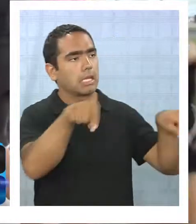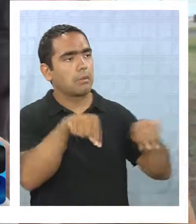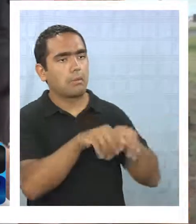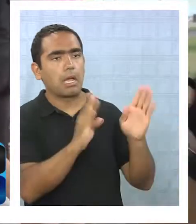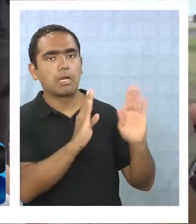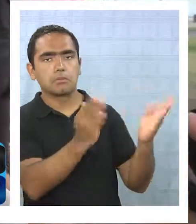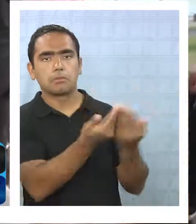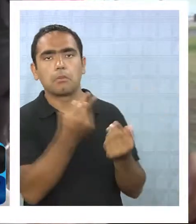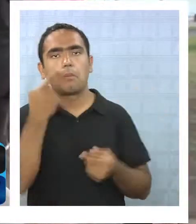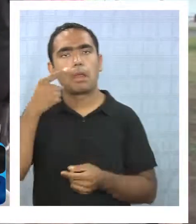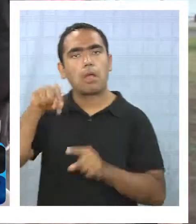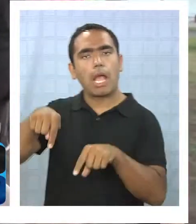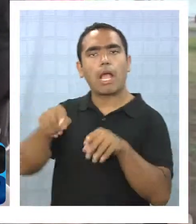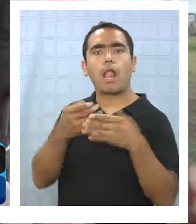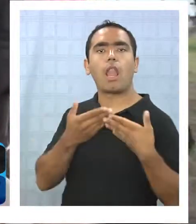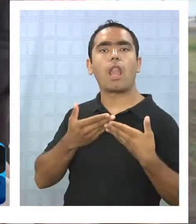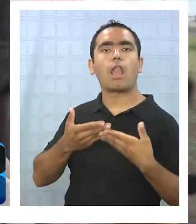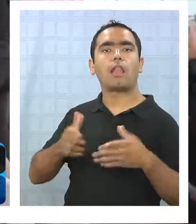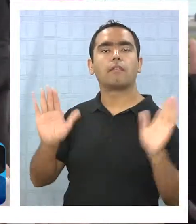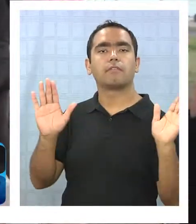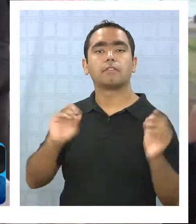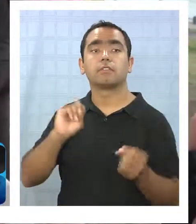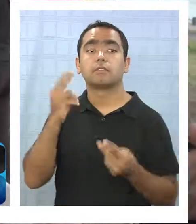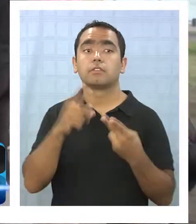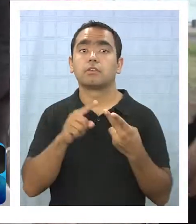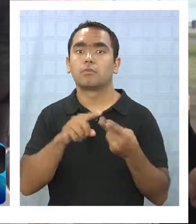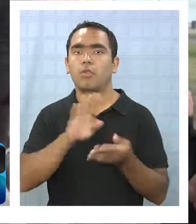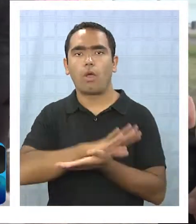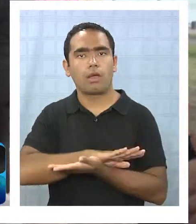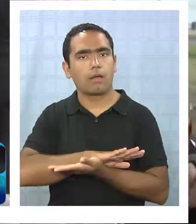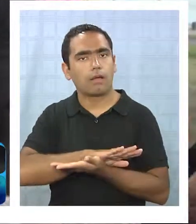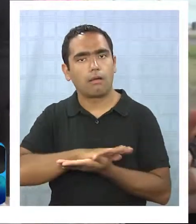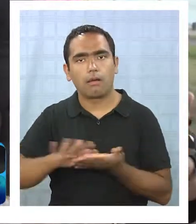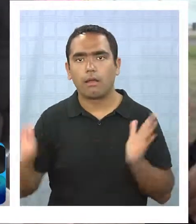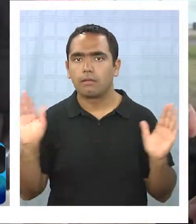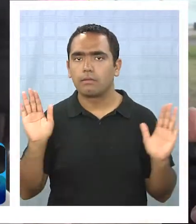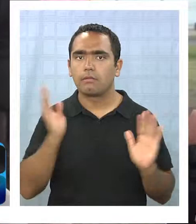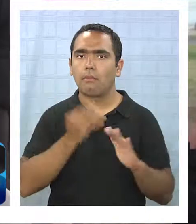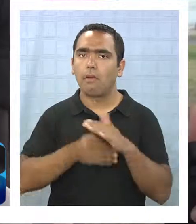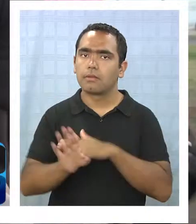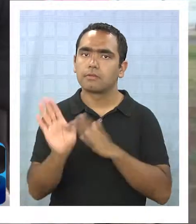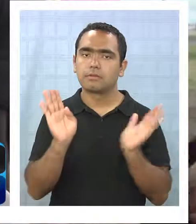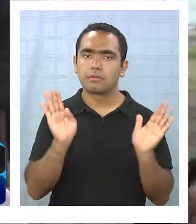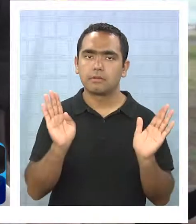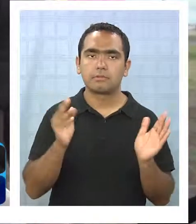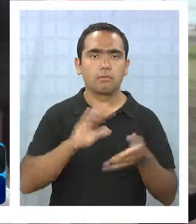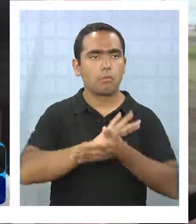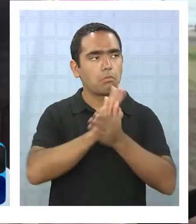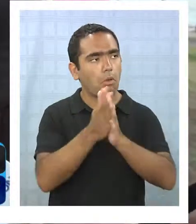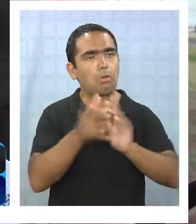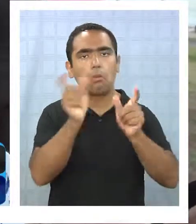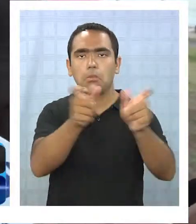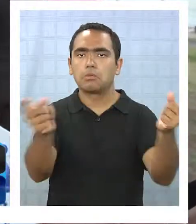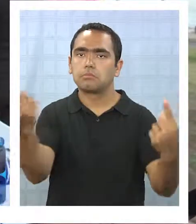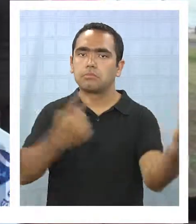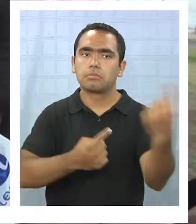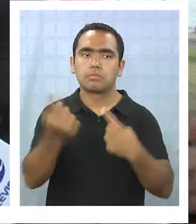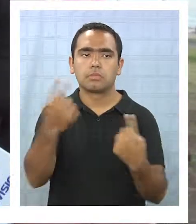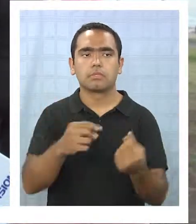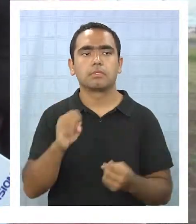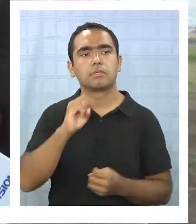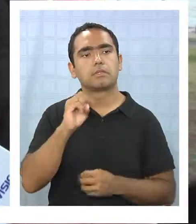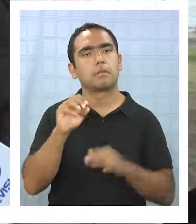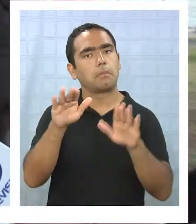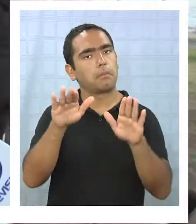gimnasio, pero lo hacemos al aire libre. En segundo lugar, es gratis, es decir, es accesible para toda la comunidad, ¿ya?